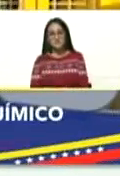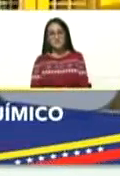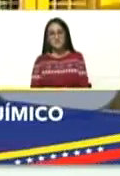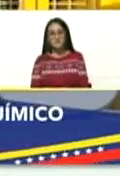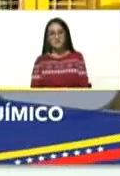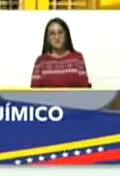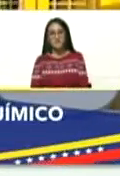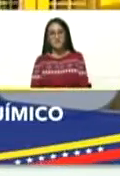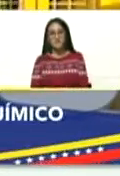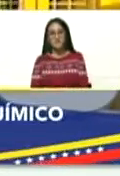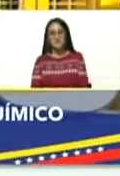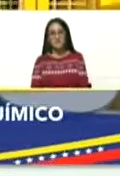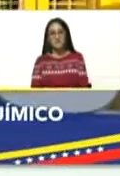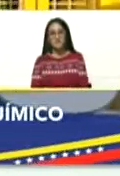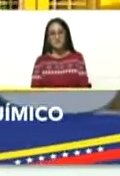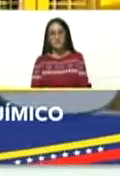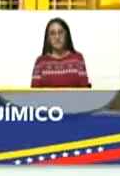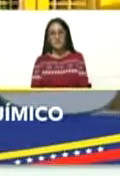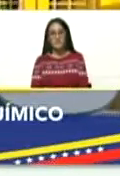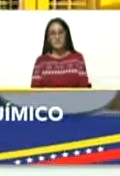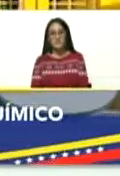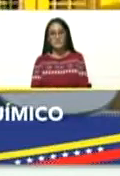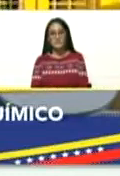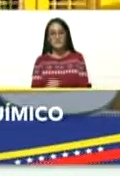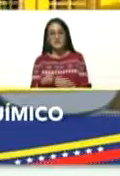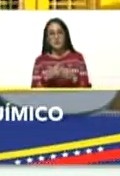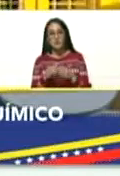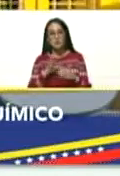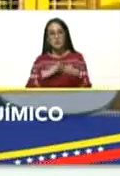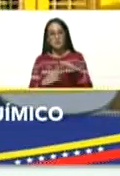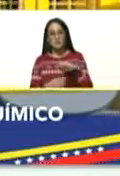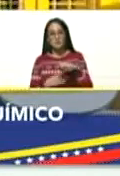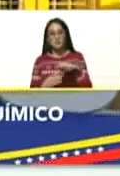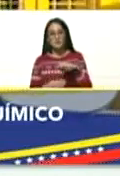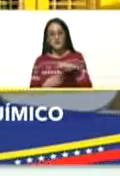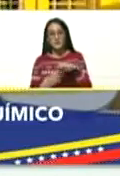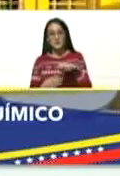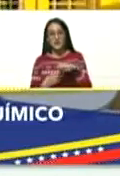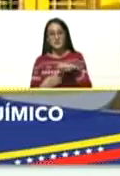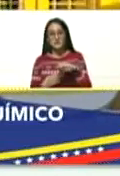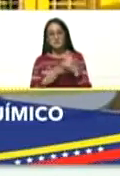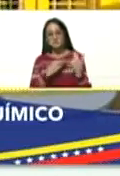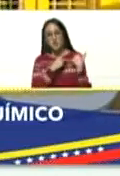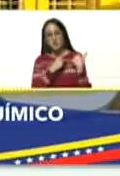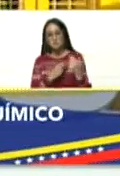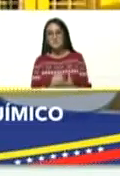correcto. Tienen el sindicato de base, correcto.